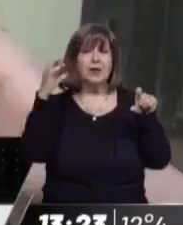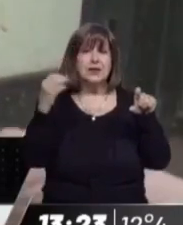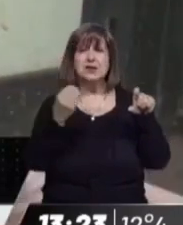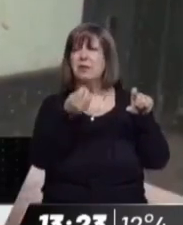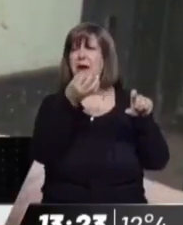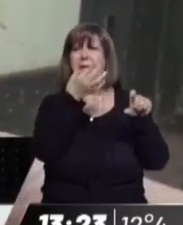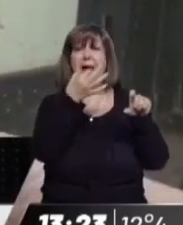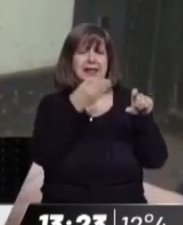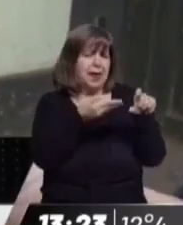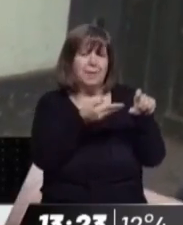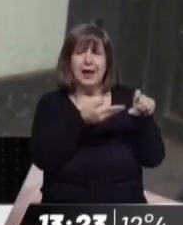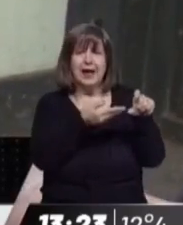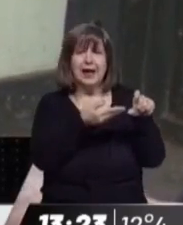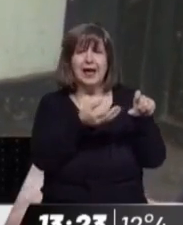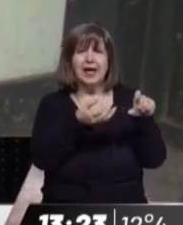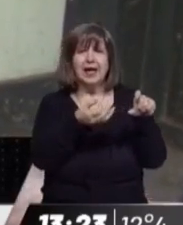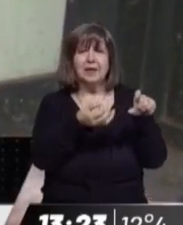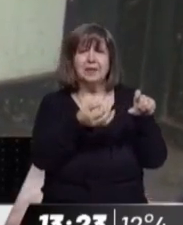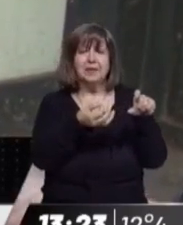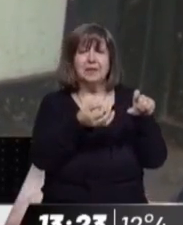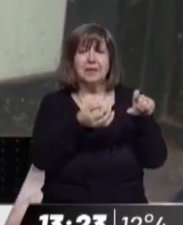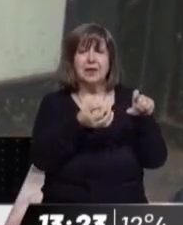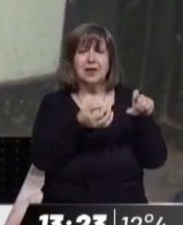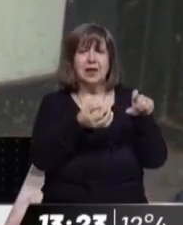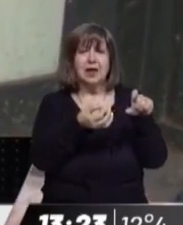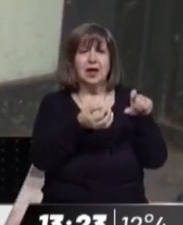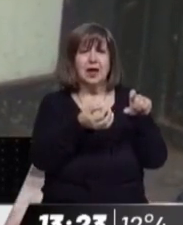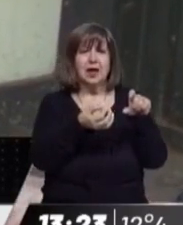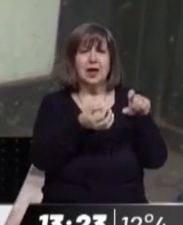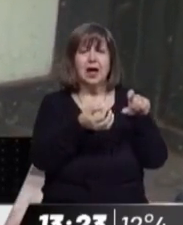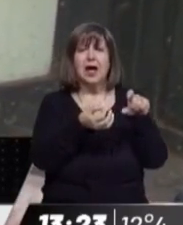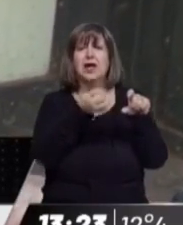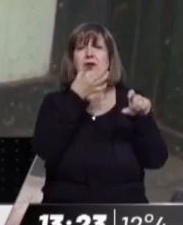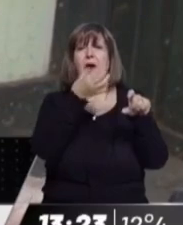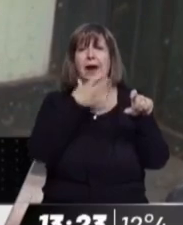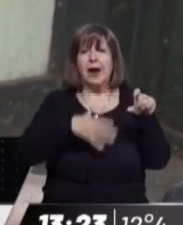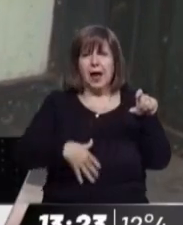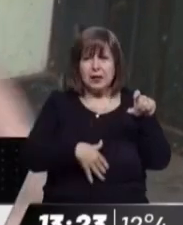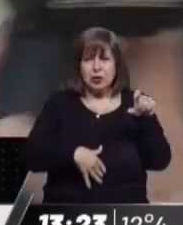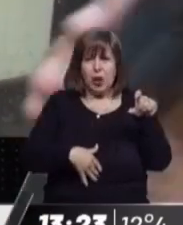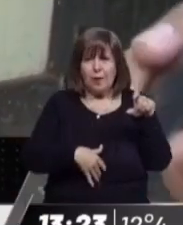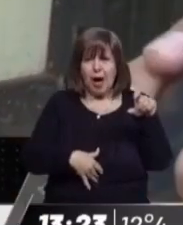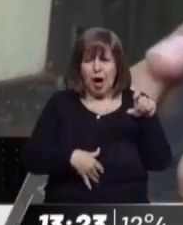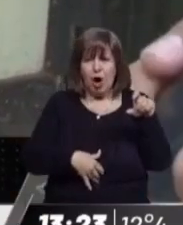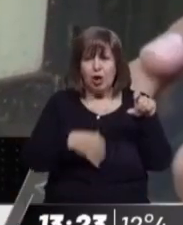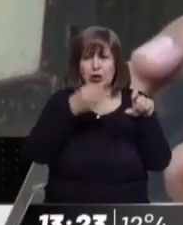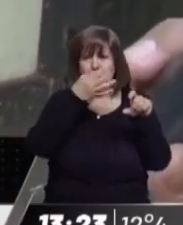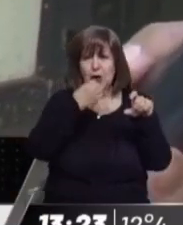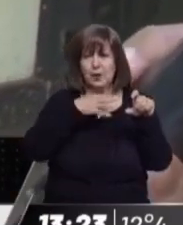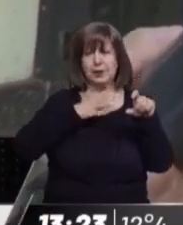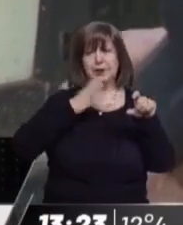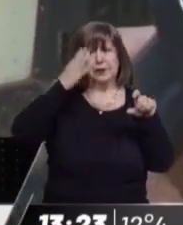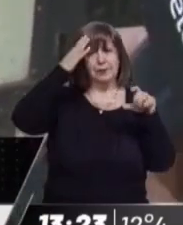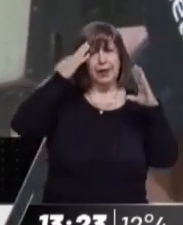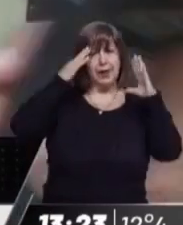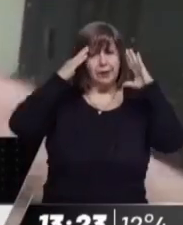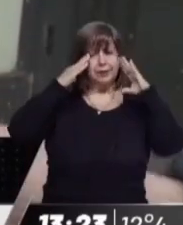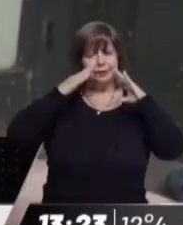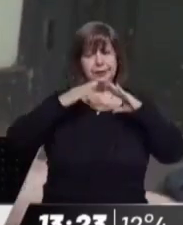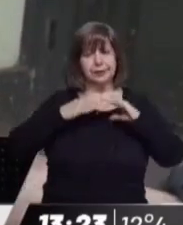pastilla es para relajarse y para el estómago sí o sí todos los meses tenés